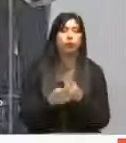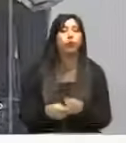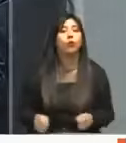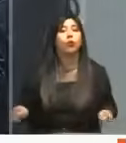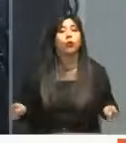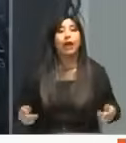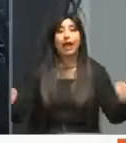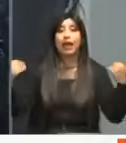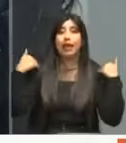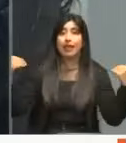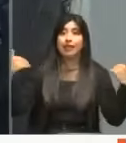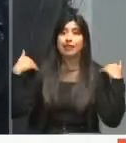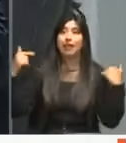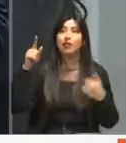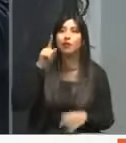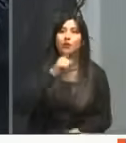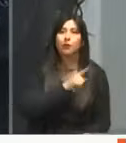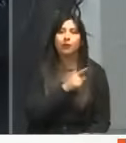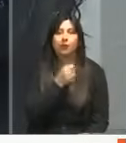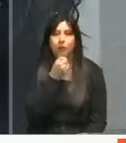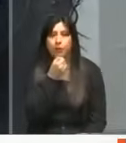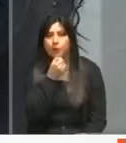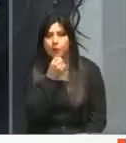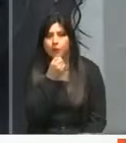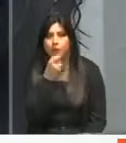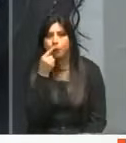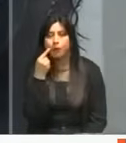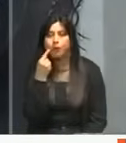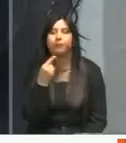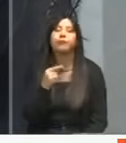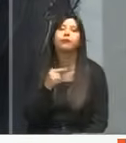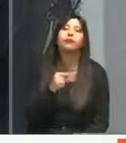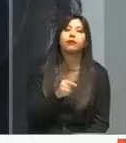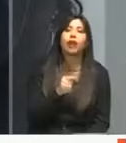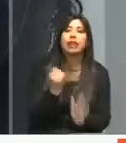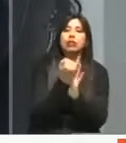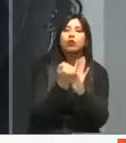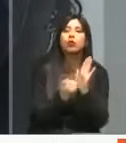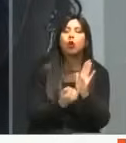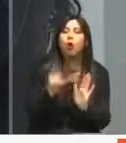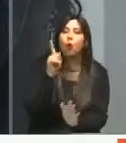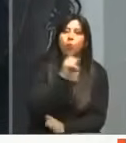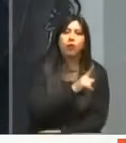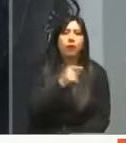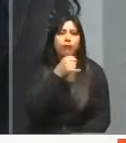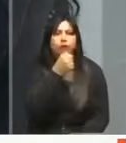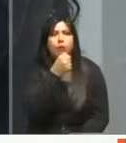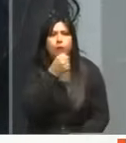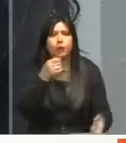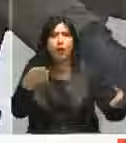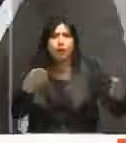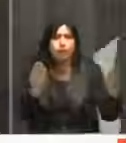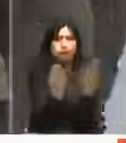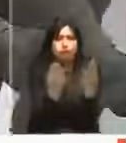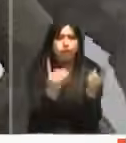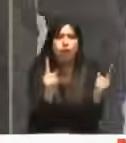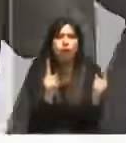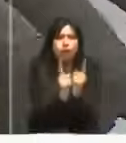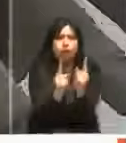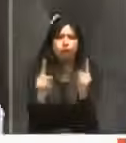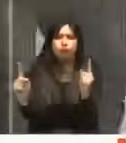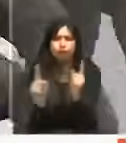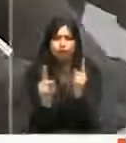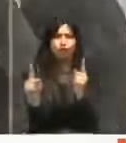últimos ensayos. Cerrar los espacios de la unidad de formación. Últimas instrucciones. Cerrar más los espacios al frente. Todo listo